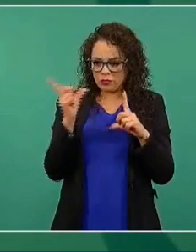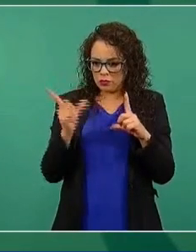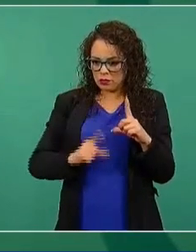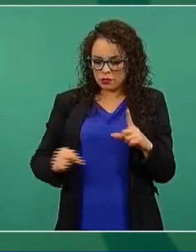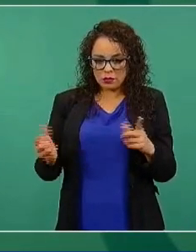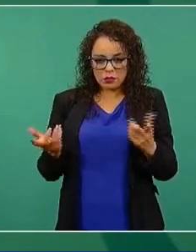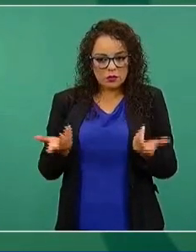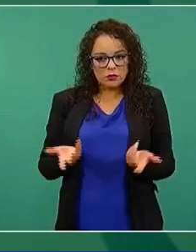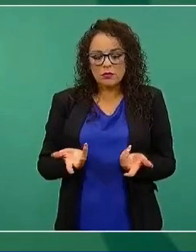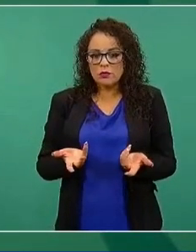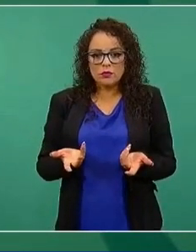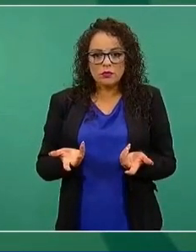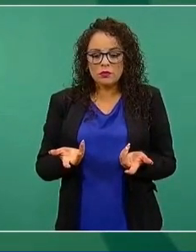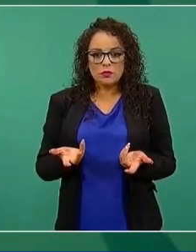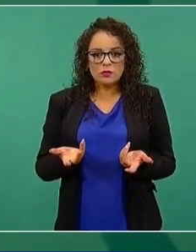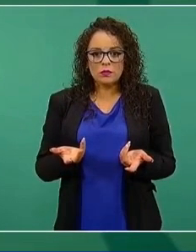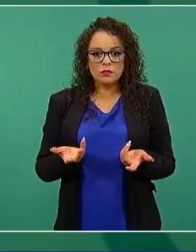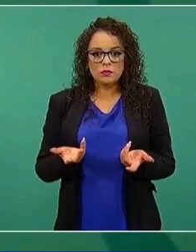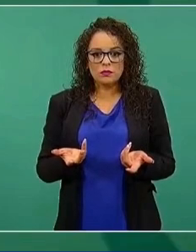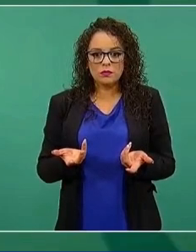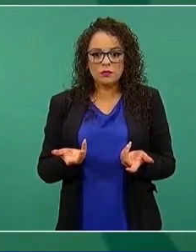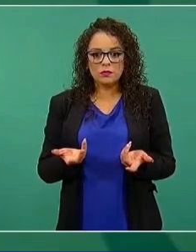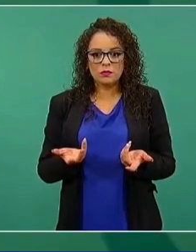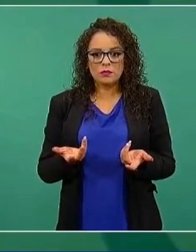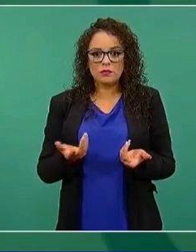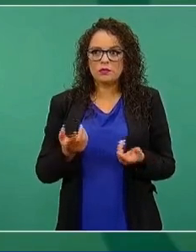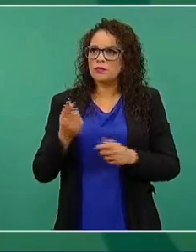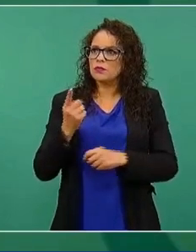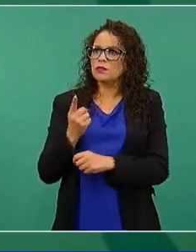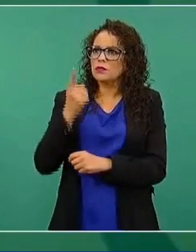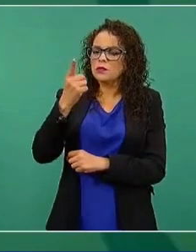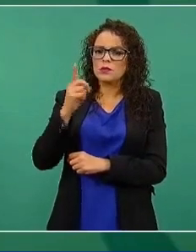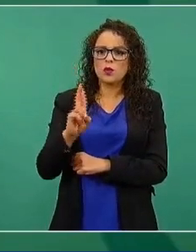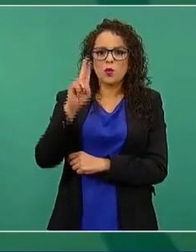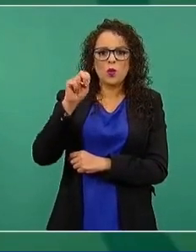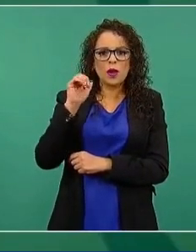¿Qué hacían entonces en la UNAM?